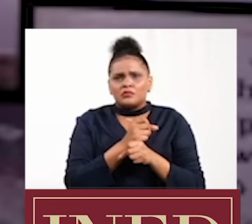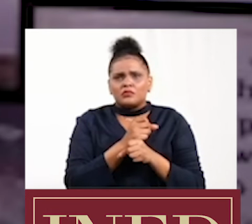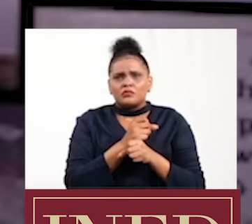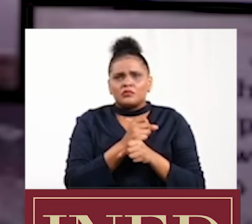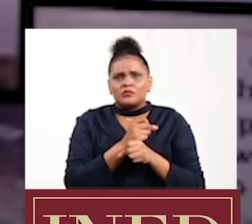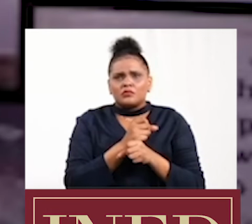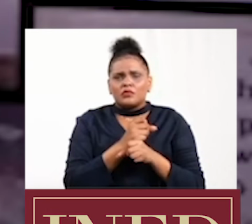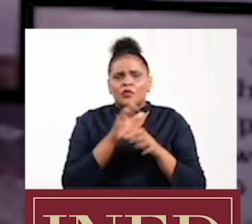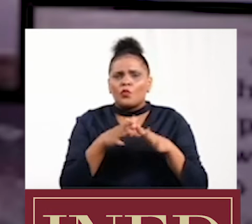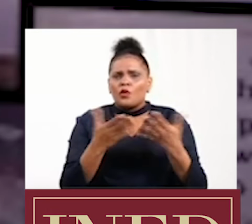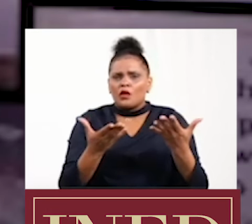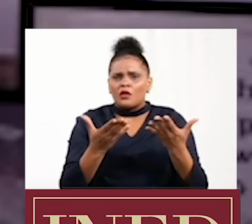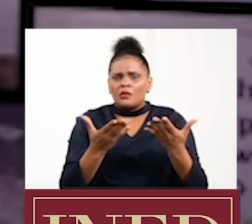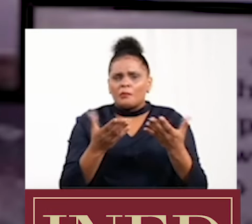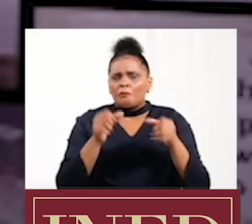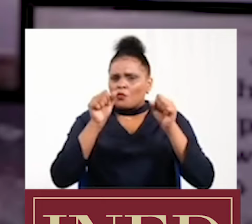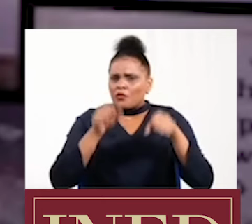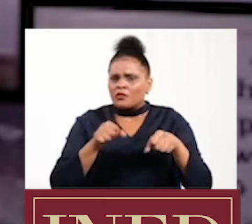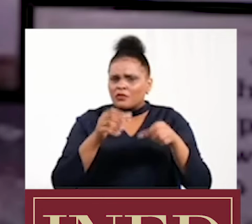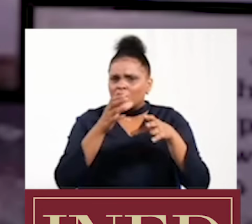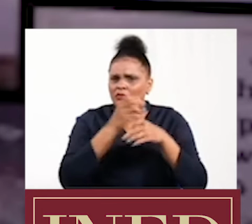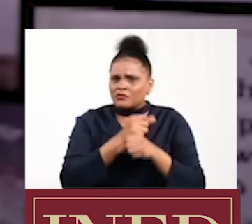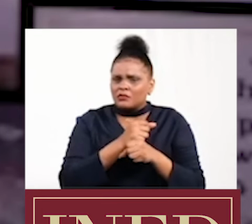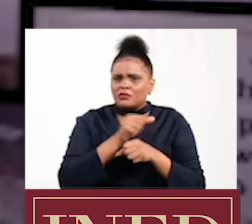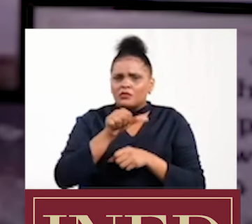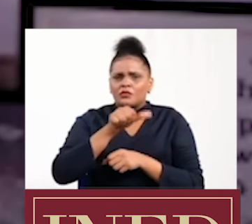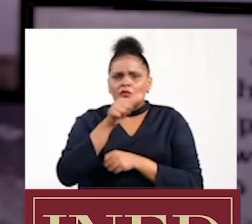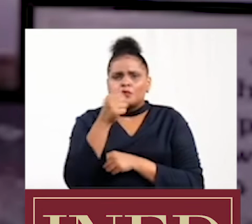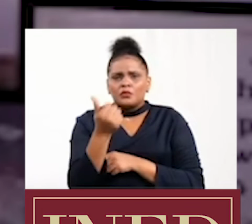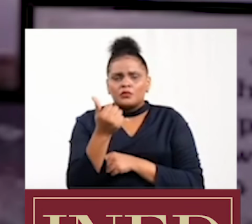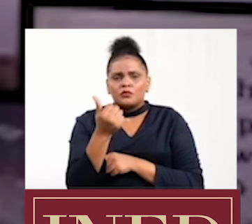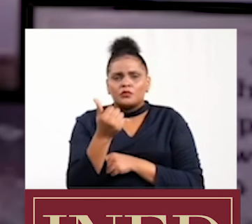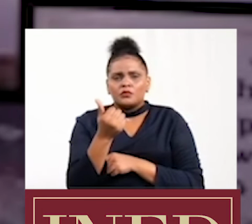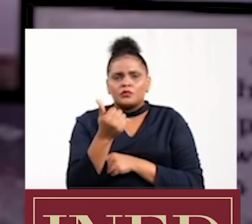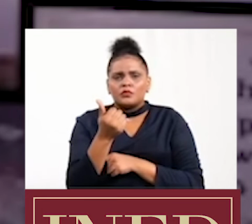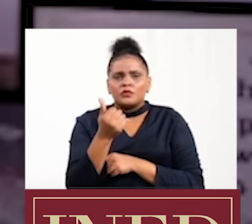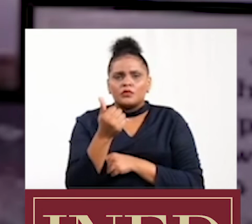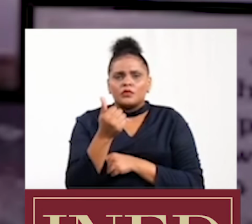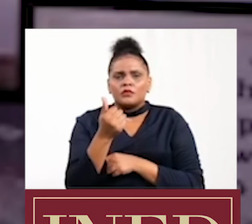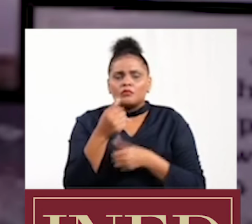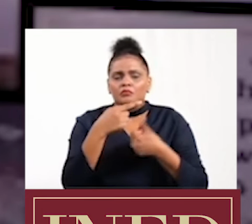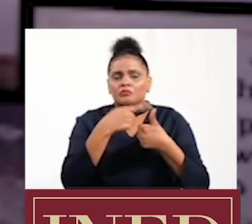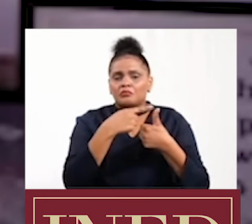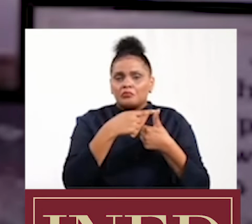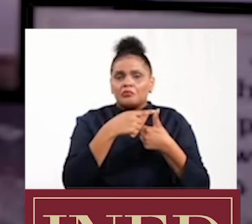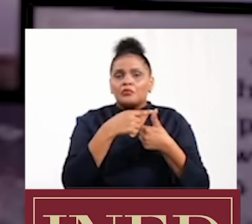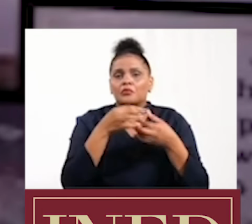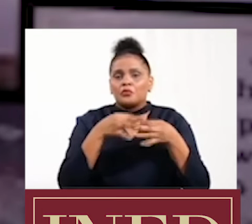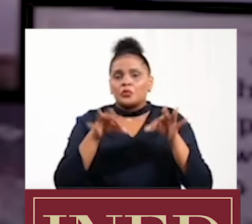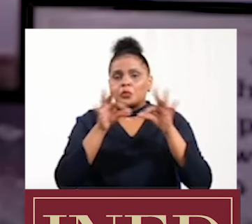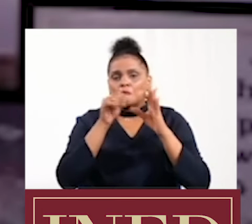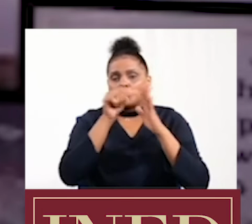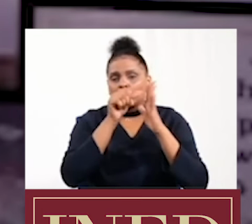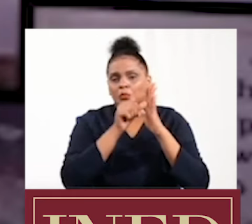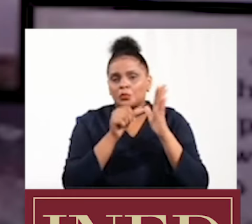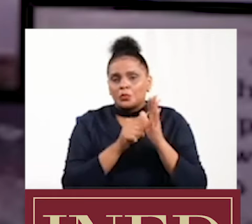cuáles pueden ser las mejores estrategias en base a lo que hemos aprendido no que una de ellas es la articulación y la